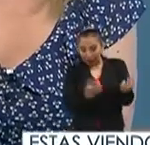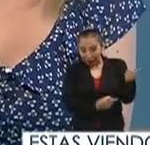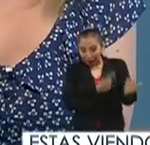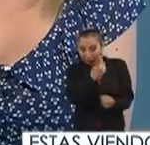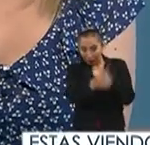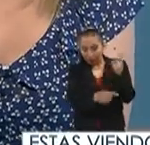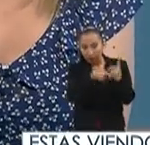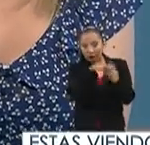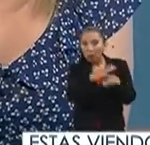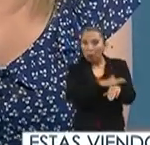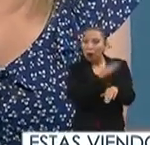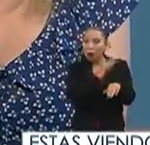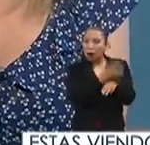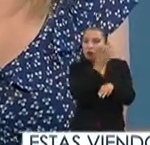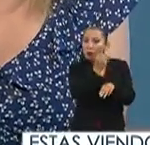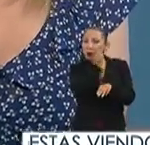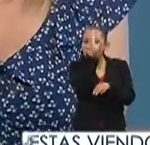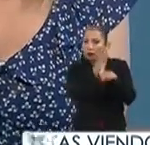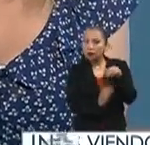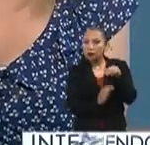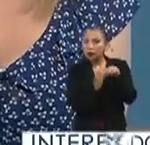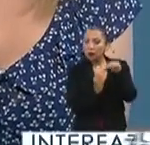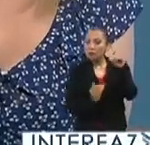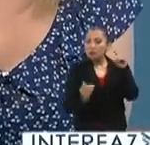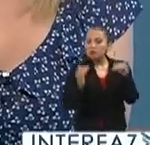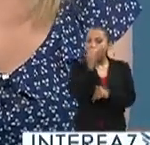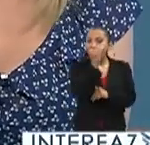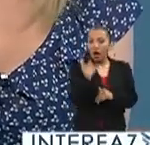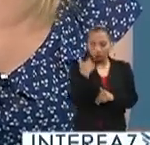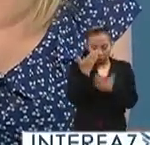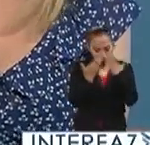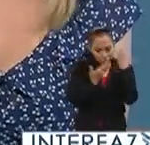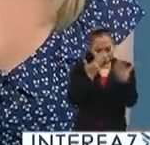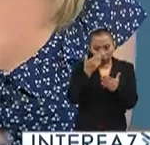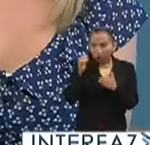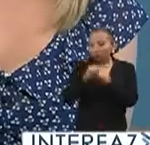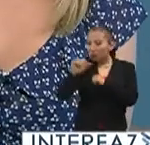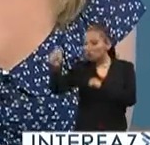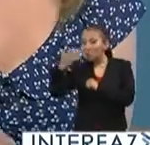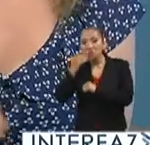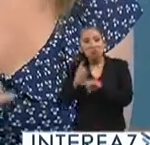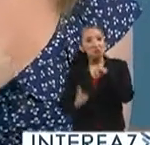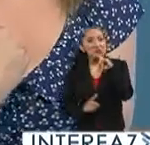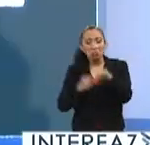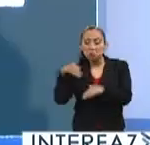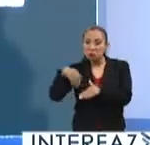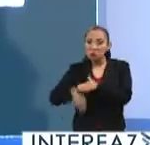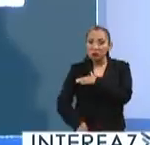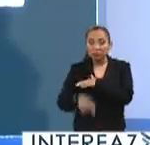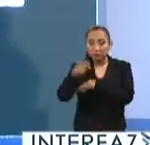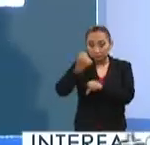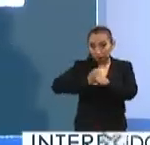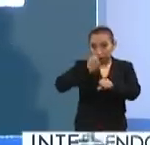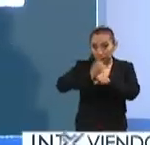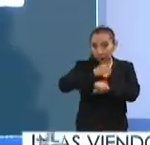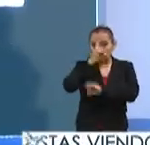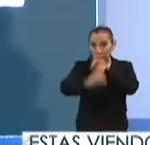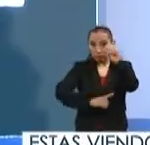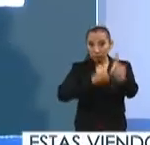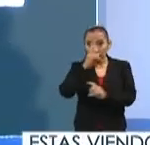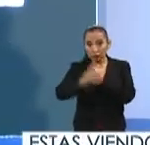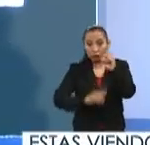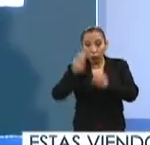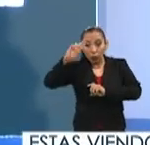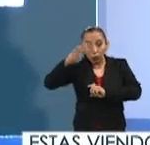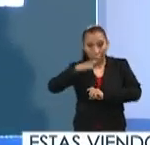deporte tenían en promedio un 9% más de rendimiento frente a los que no. Llevar la práctica del deporte en el